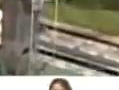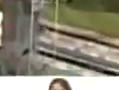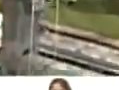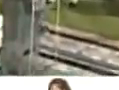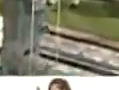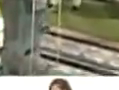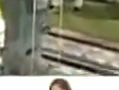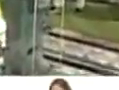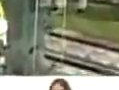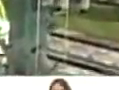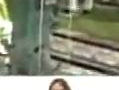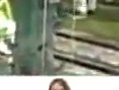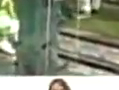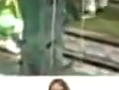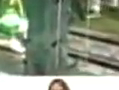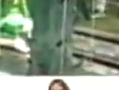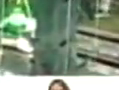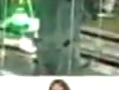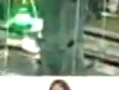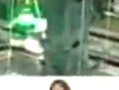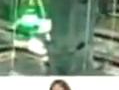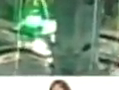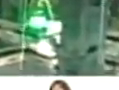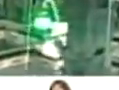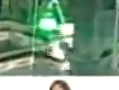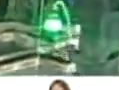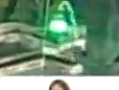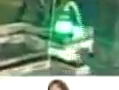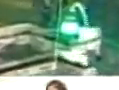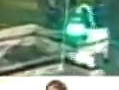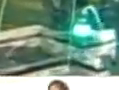salsero romántico Maelo Ruiz